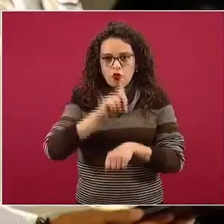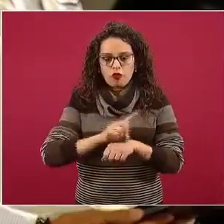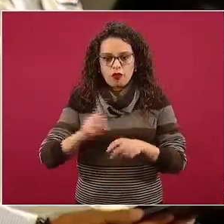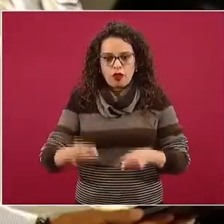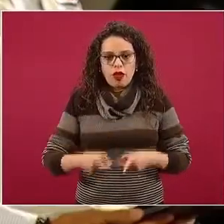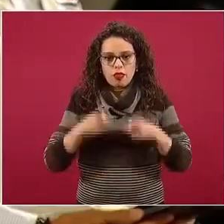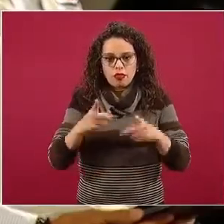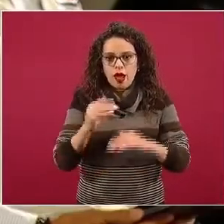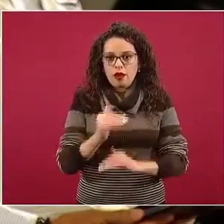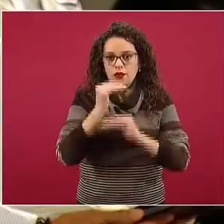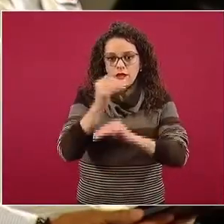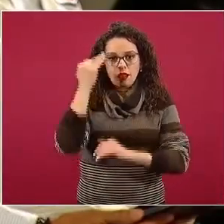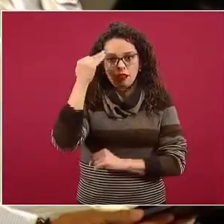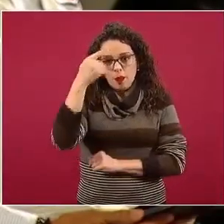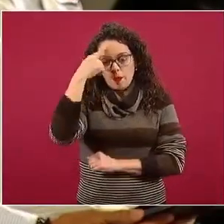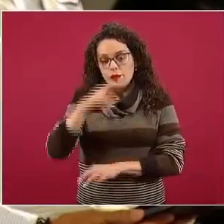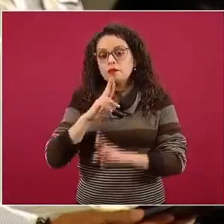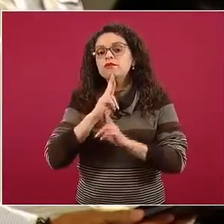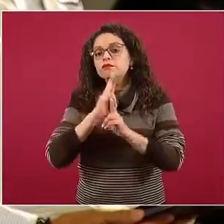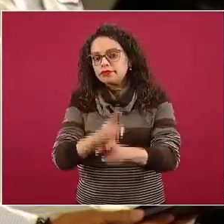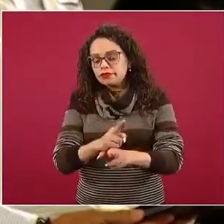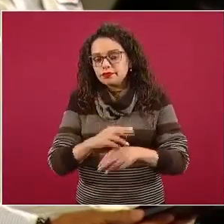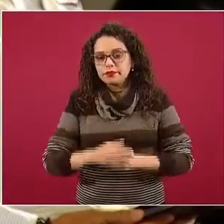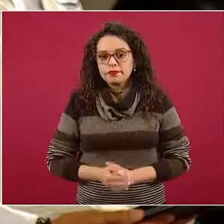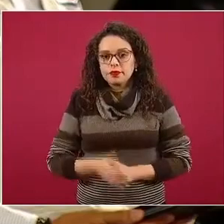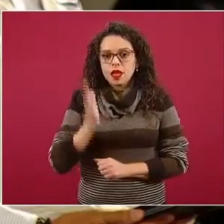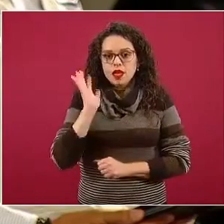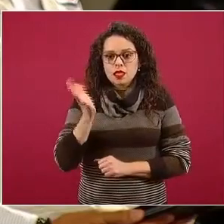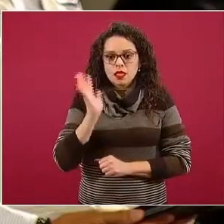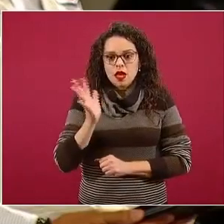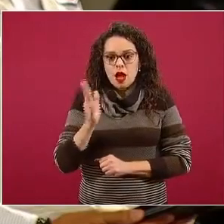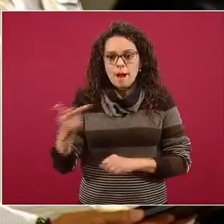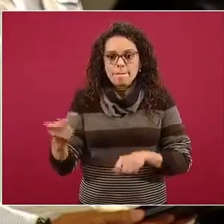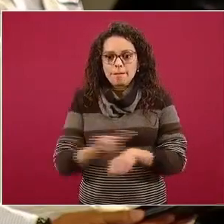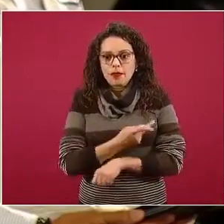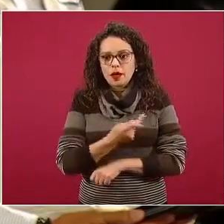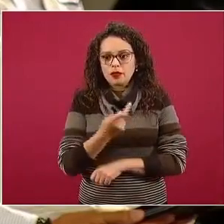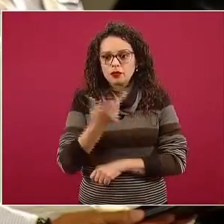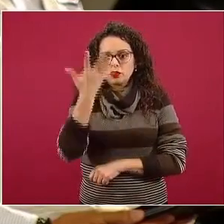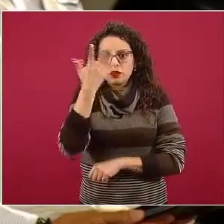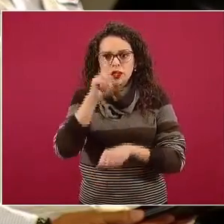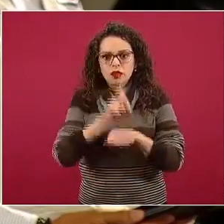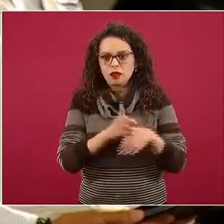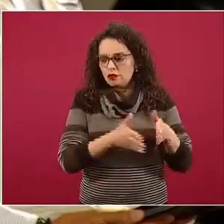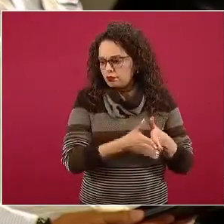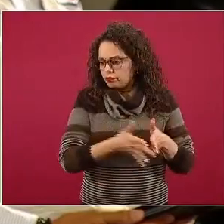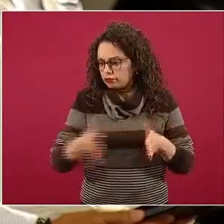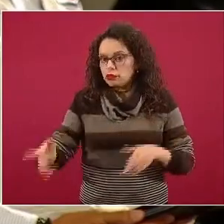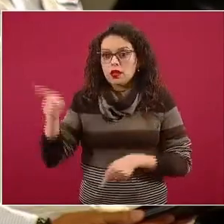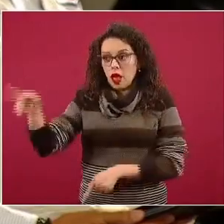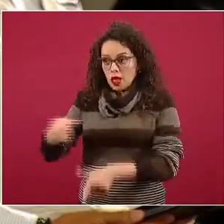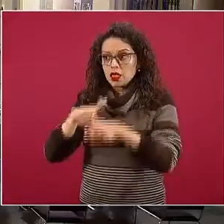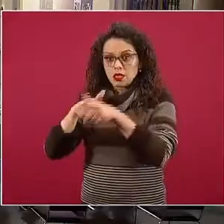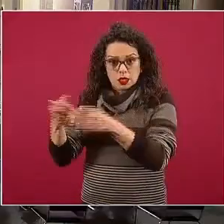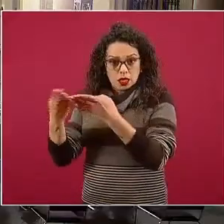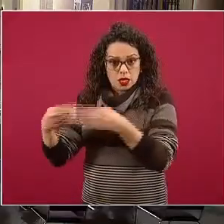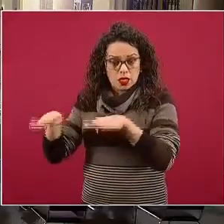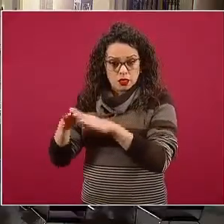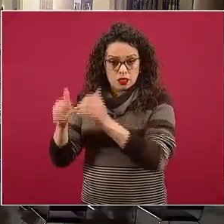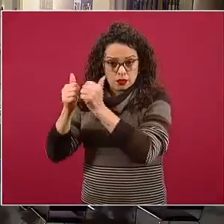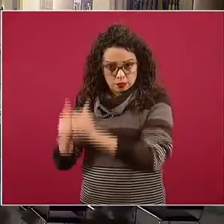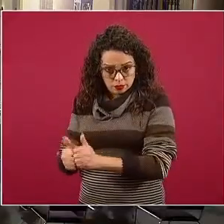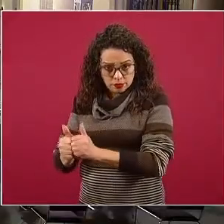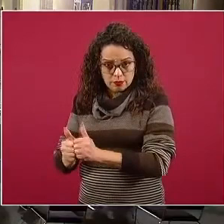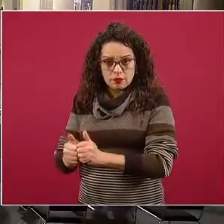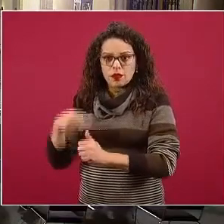el plazo para dar el resultado. Llevan más de 5 días al respecto. Siguen ellos en confinamiento. No saben qué hacer al